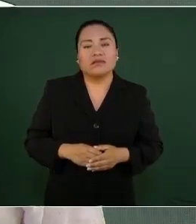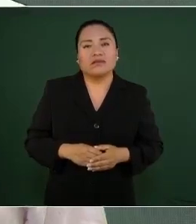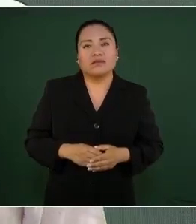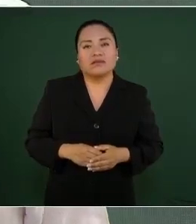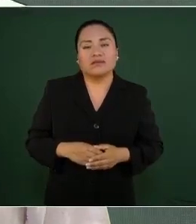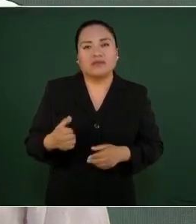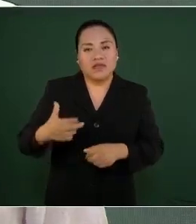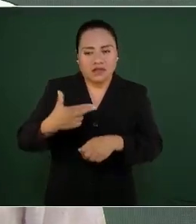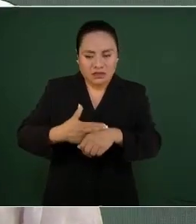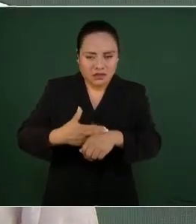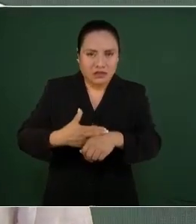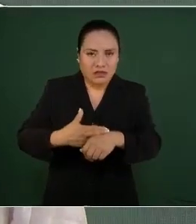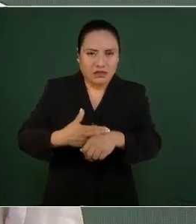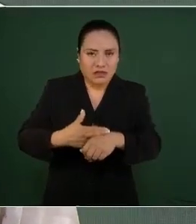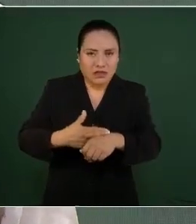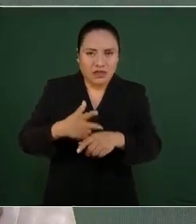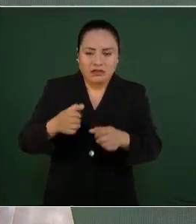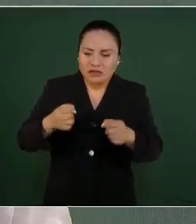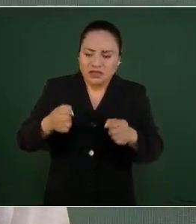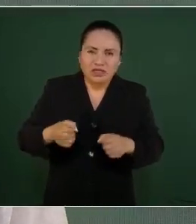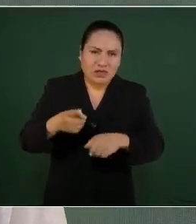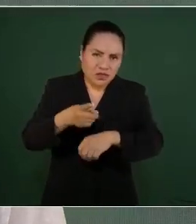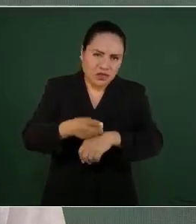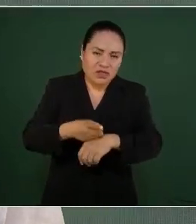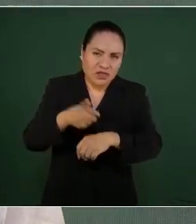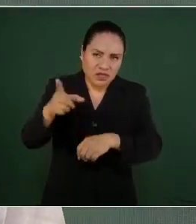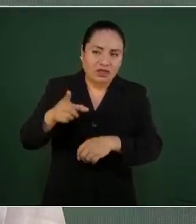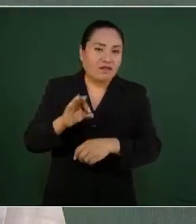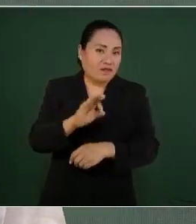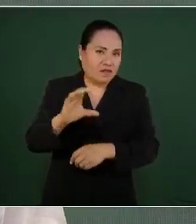El secretario de Seguridad Pública de Felipe Calderón,